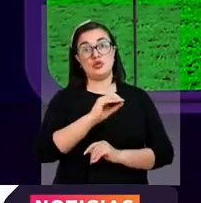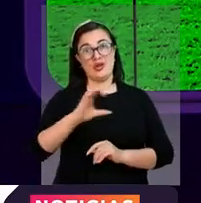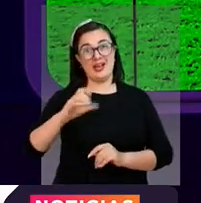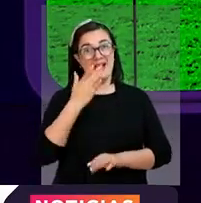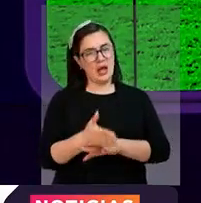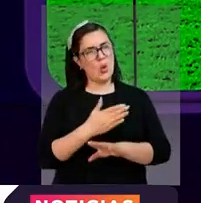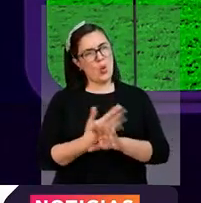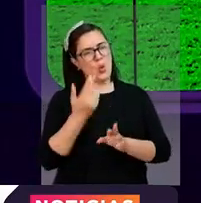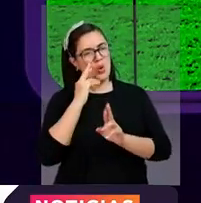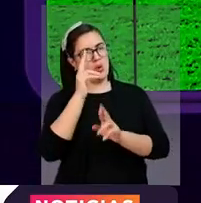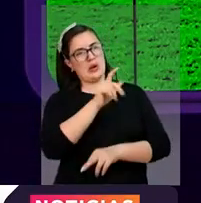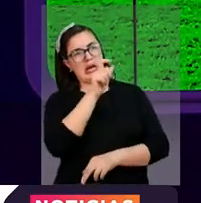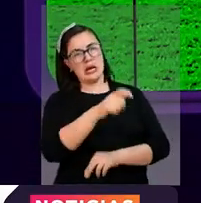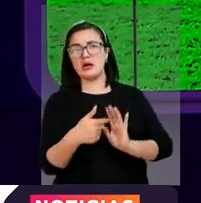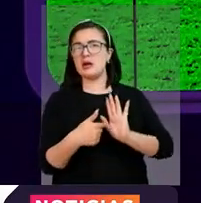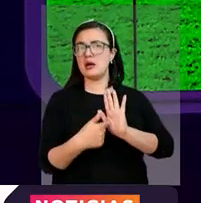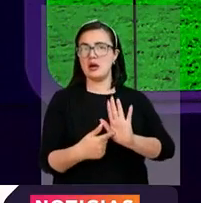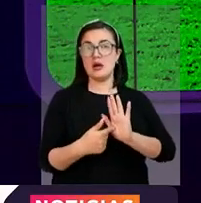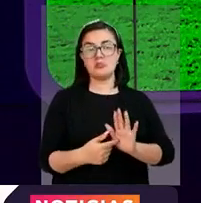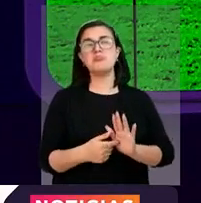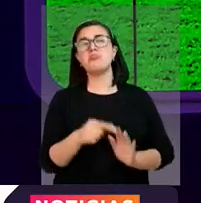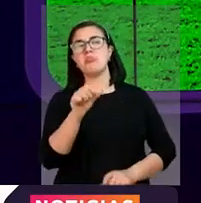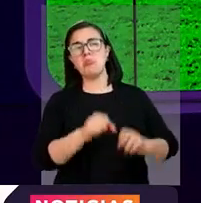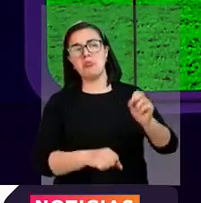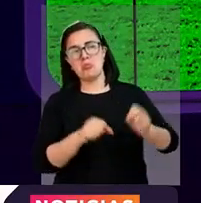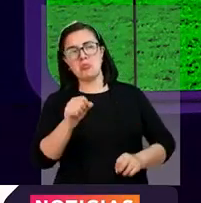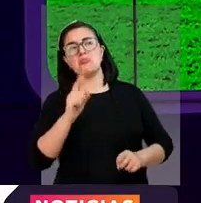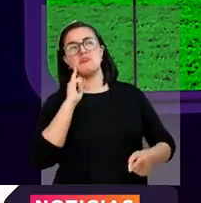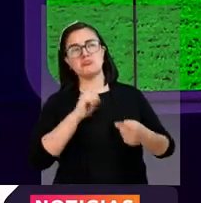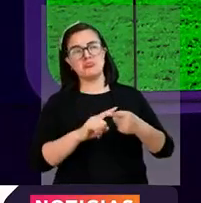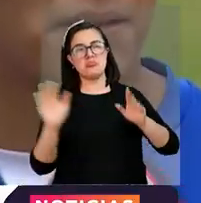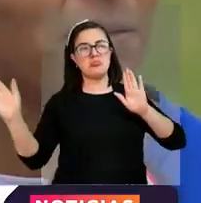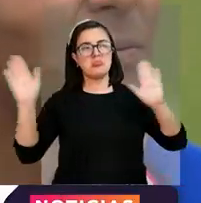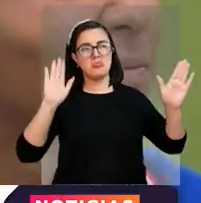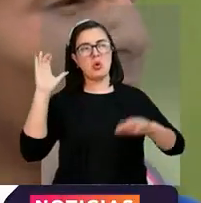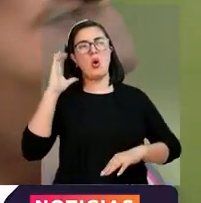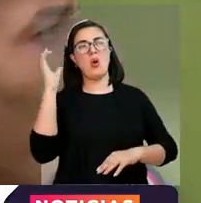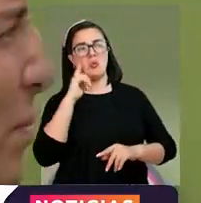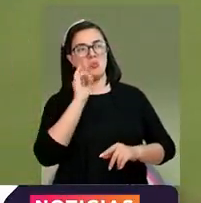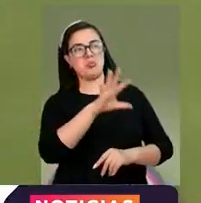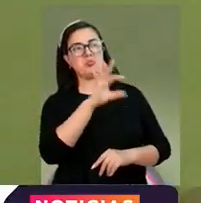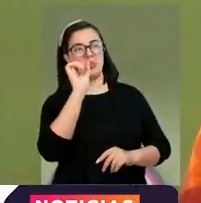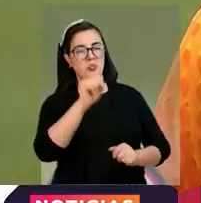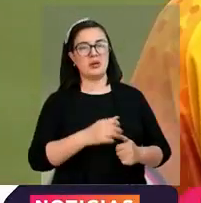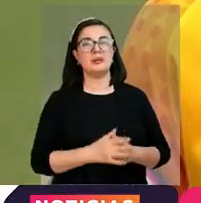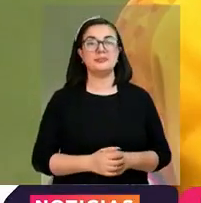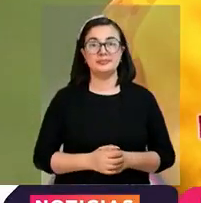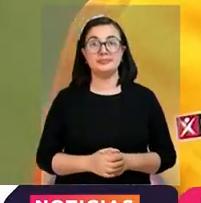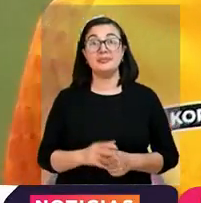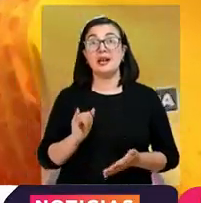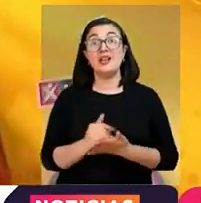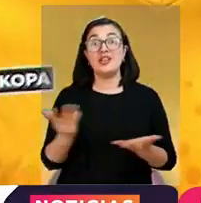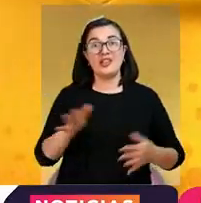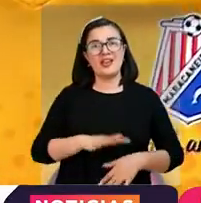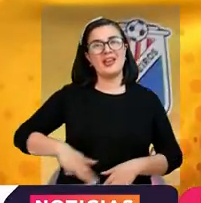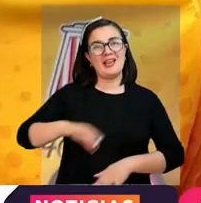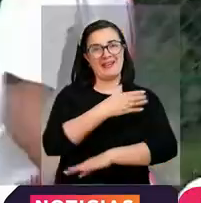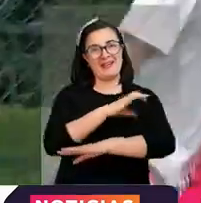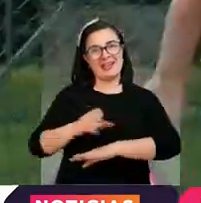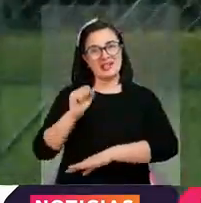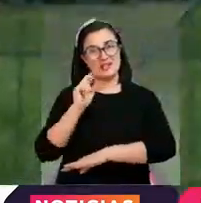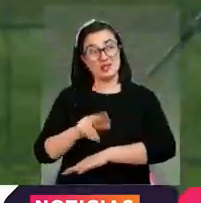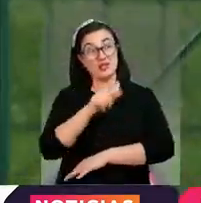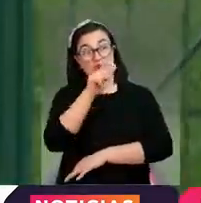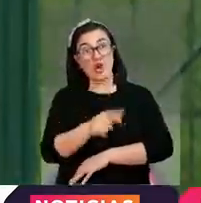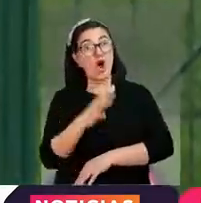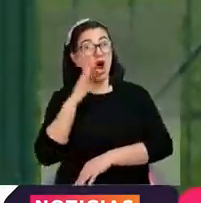que representa una de las promesas en el arco colombiano. Desde la Candelaria, en el sur de Bogotá, las metas de este joven